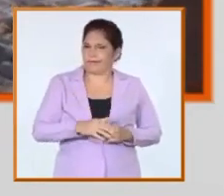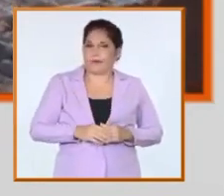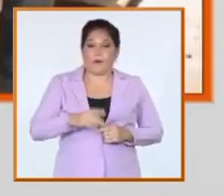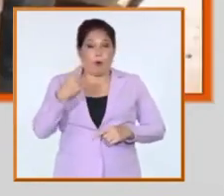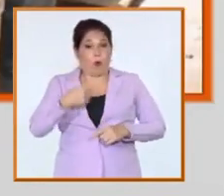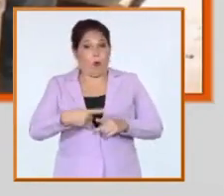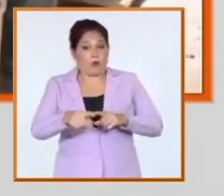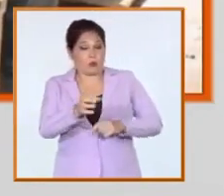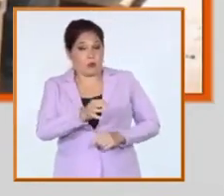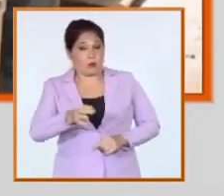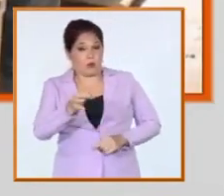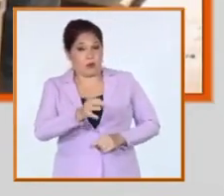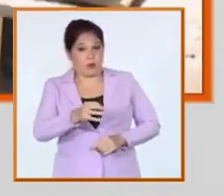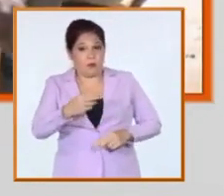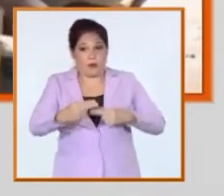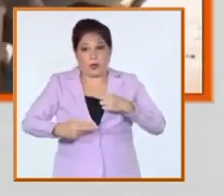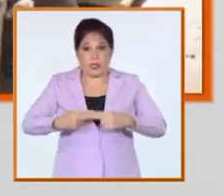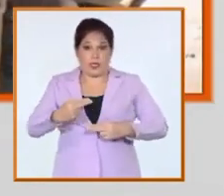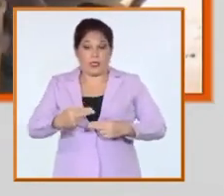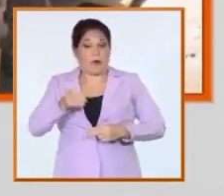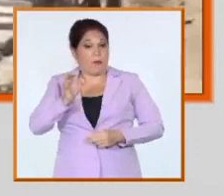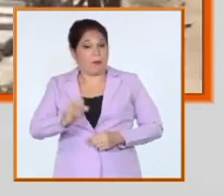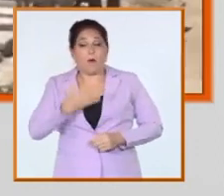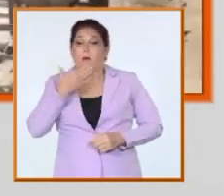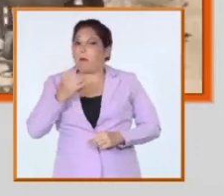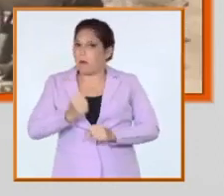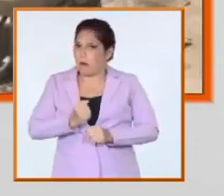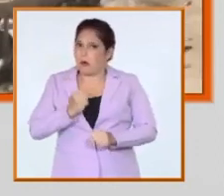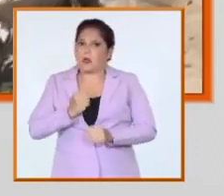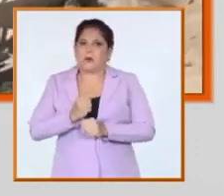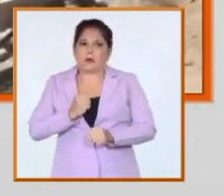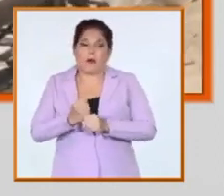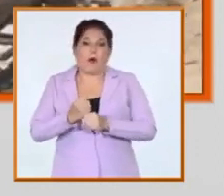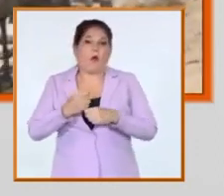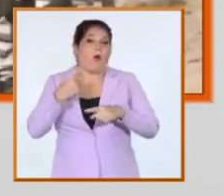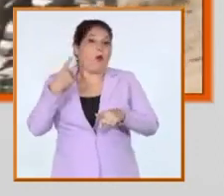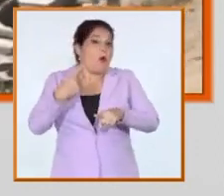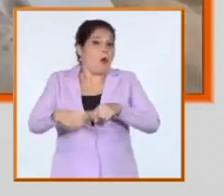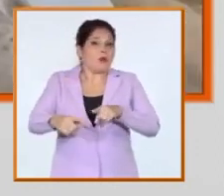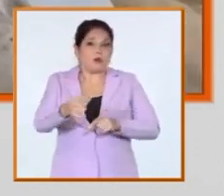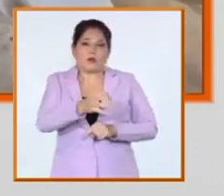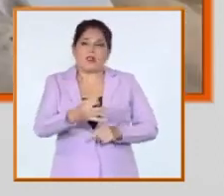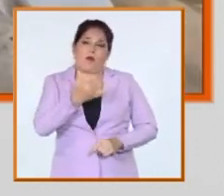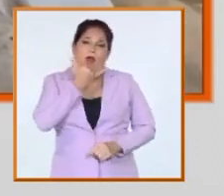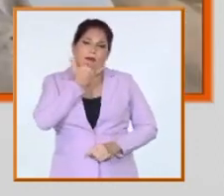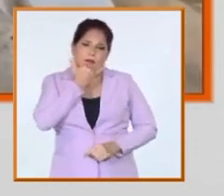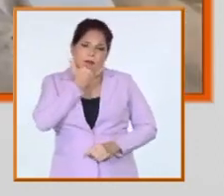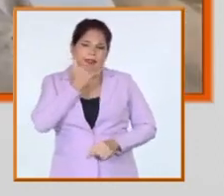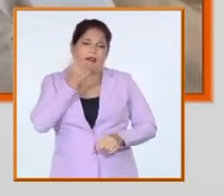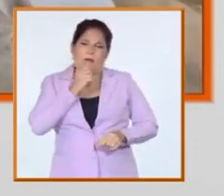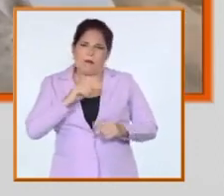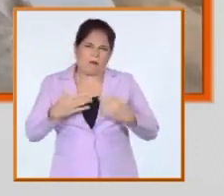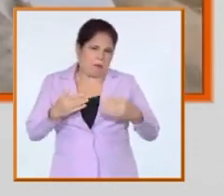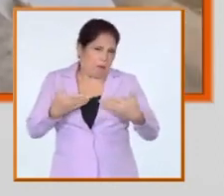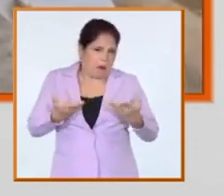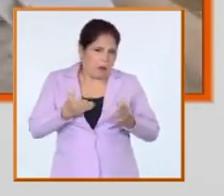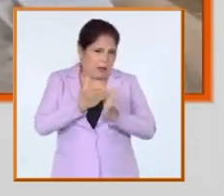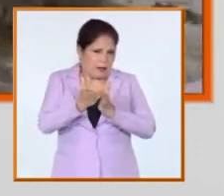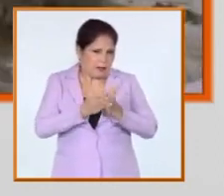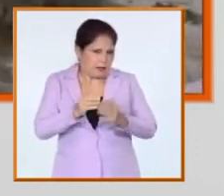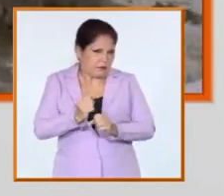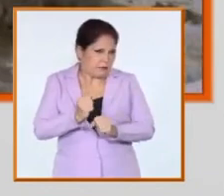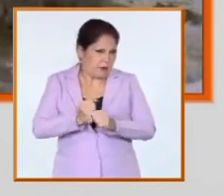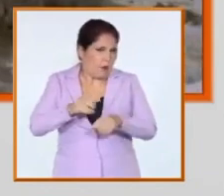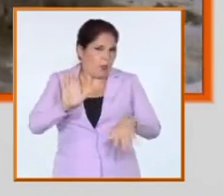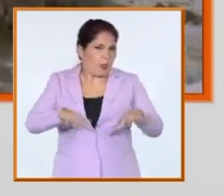hay también municipio que lo han hecho eficiencia y hay otros municipios que han tenido disfrutar porque esto depende mucho esta línea de trabajo depende